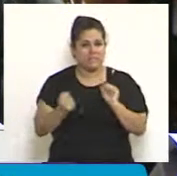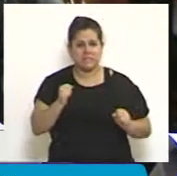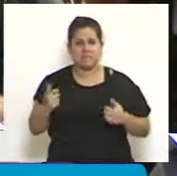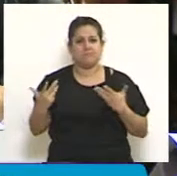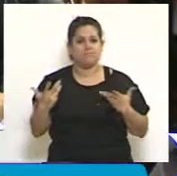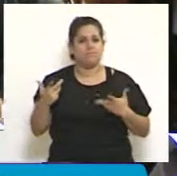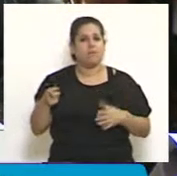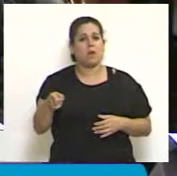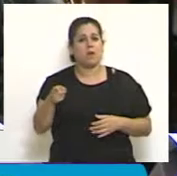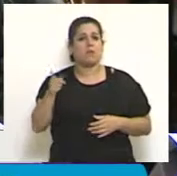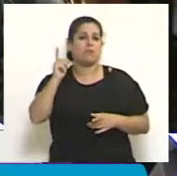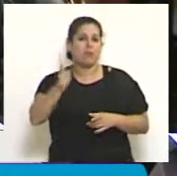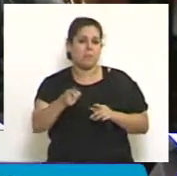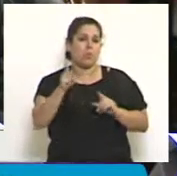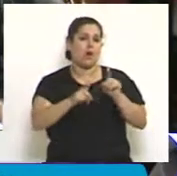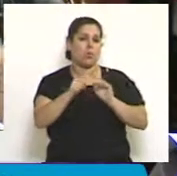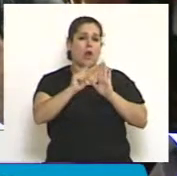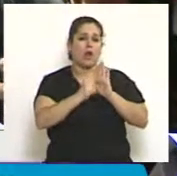adolescentes.